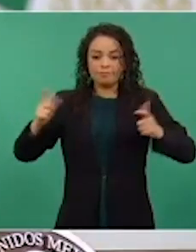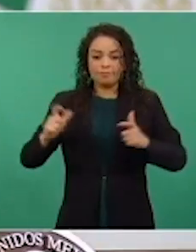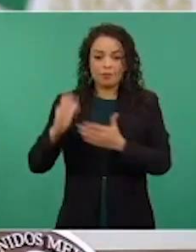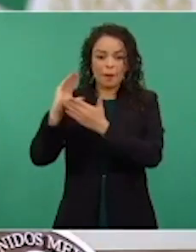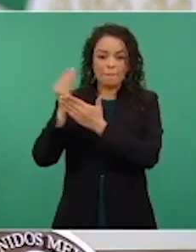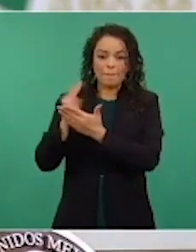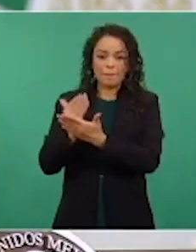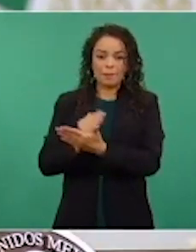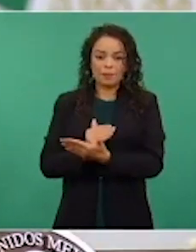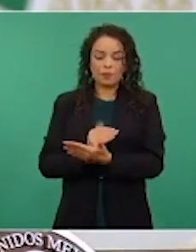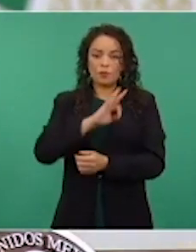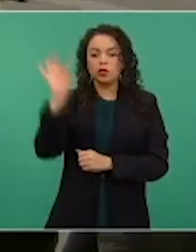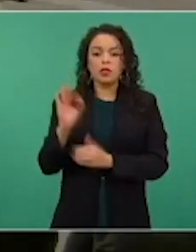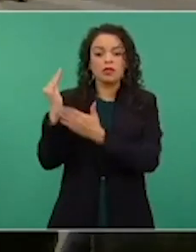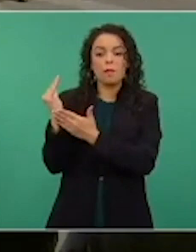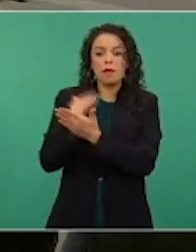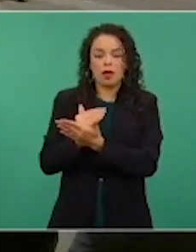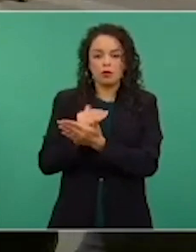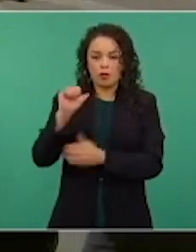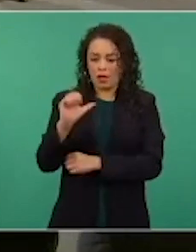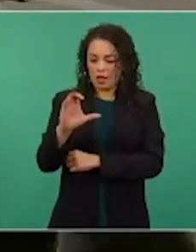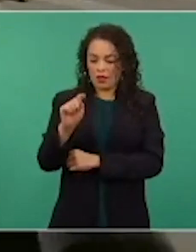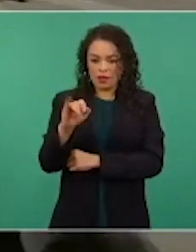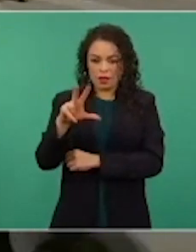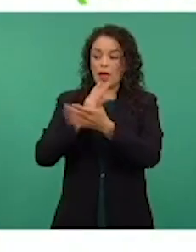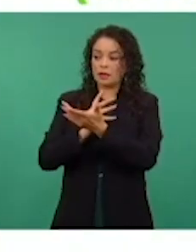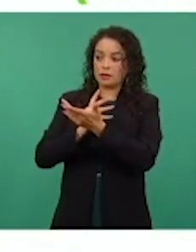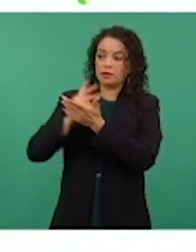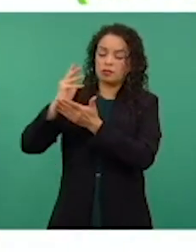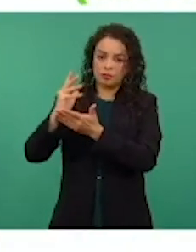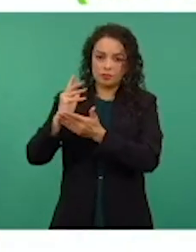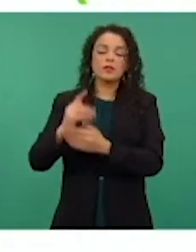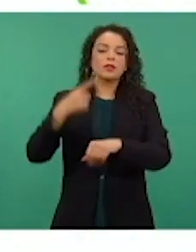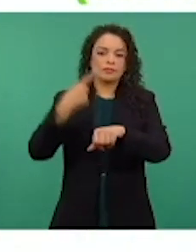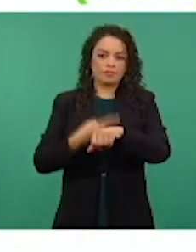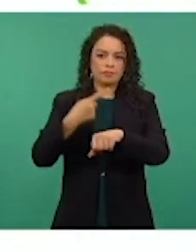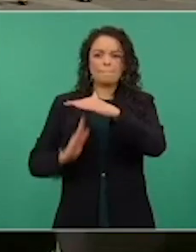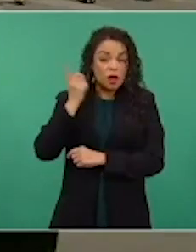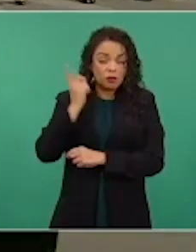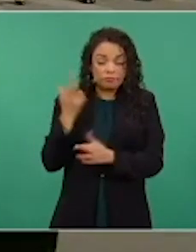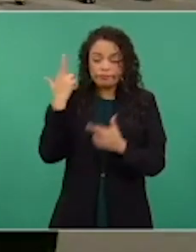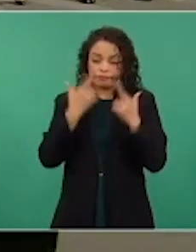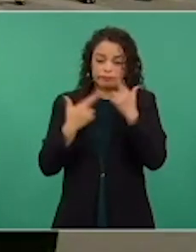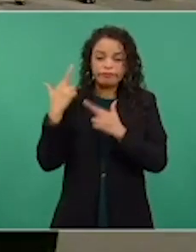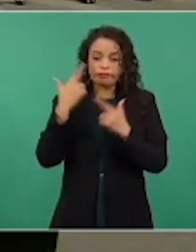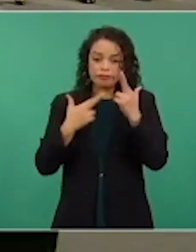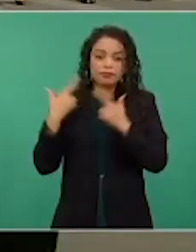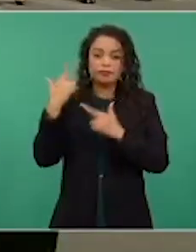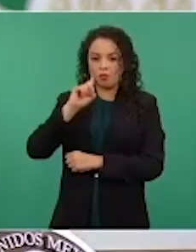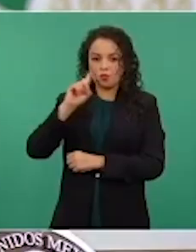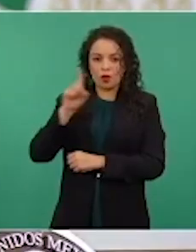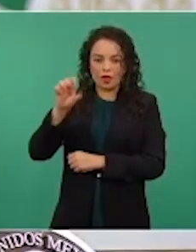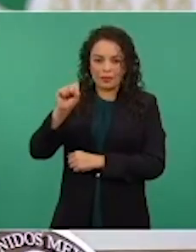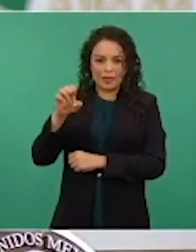El subsecretario agregó que el regreso a las aulas no ha significado un elemento de riesgo por el que se agrave la epidemia en las